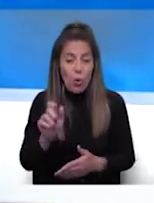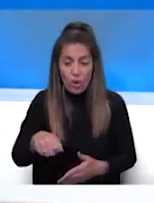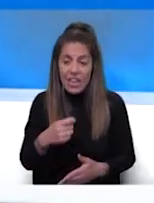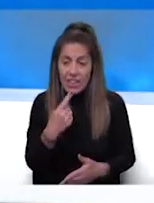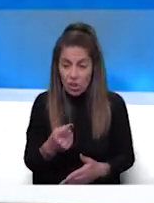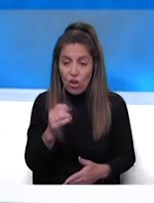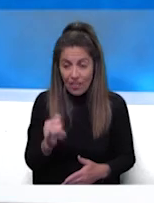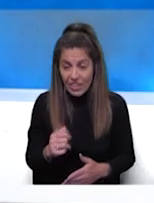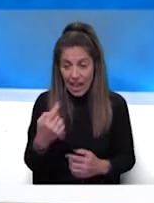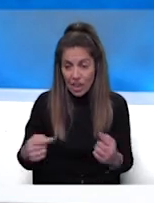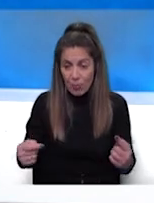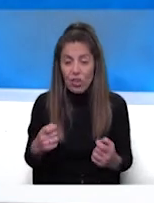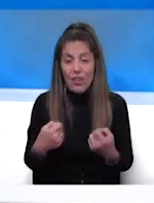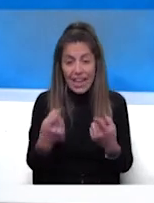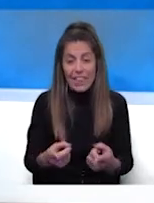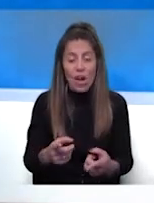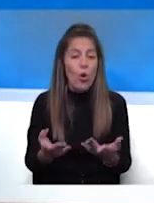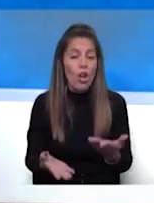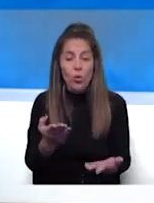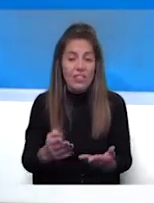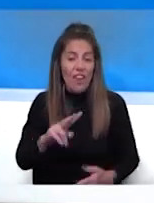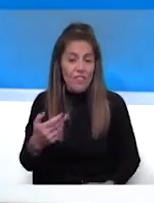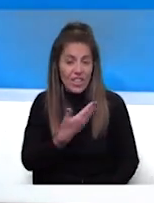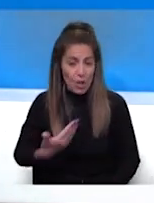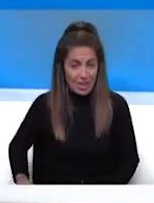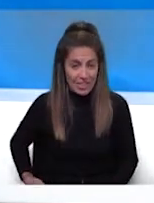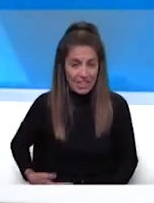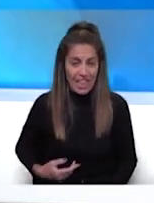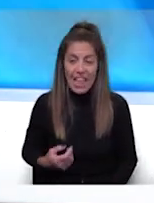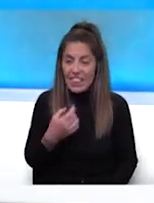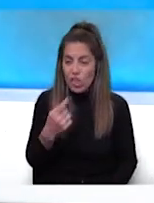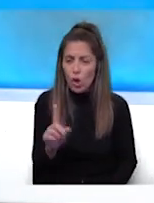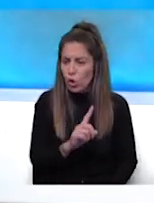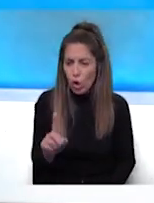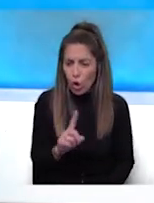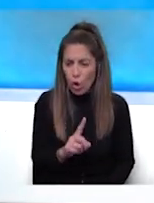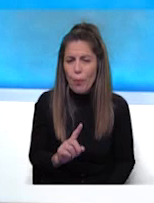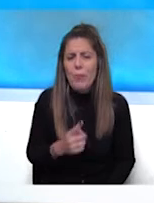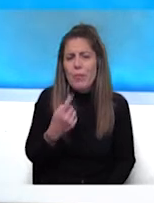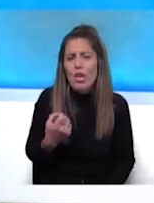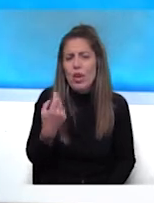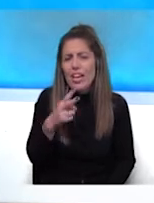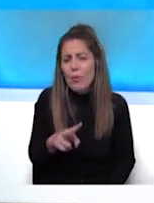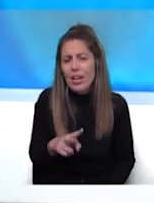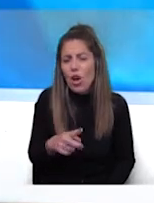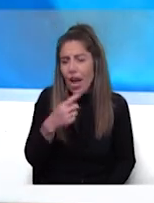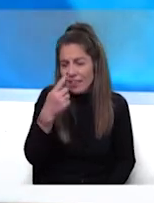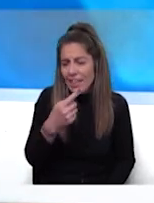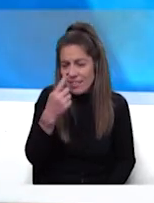a la justicia. El vicepresidente actual de la JUTEP dijo, no, primero hay que darle vista al